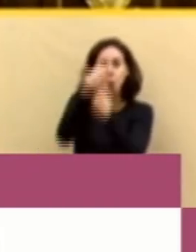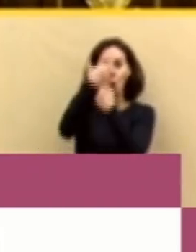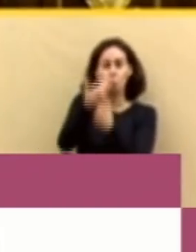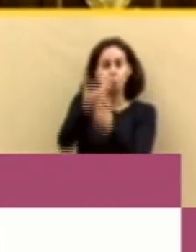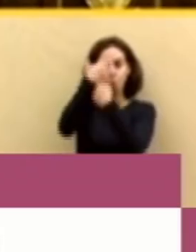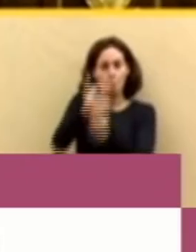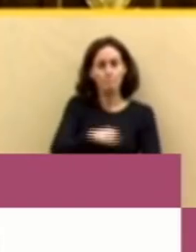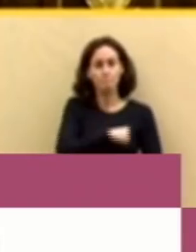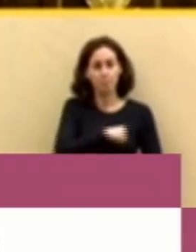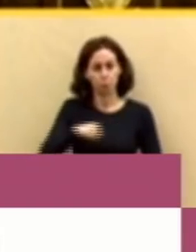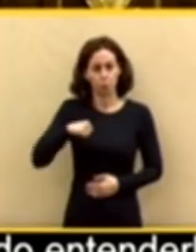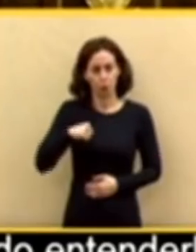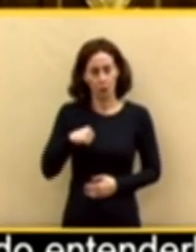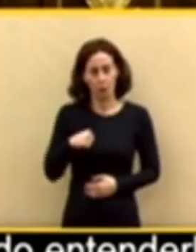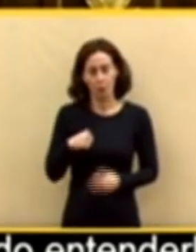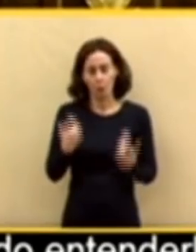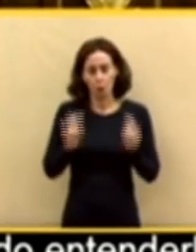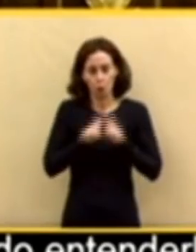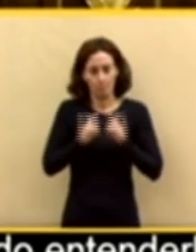hoy contra mí en esta tribuna.